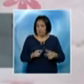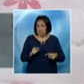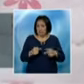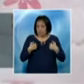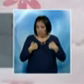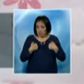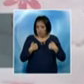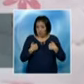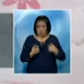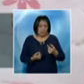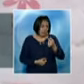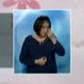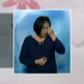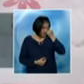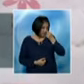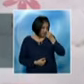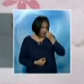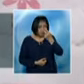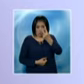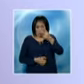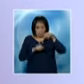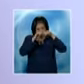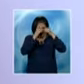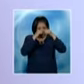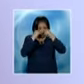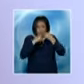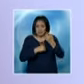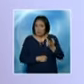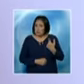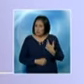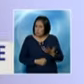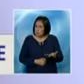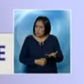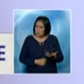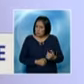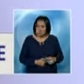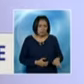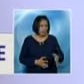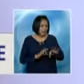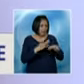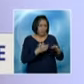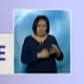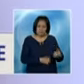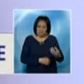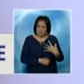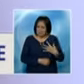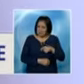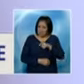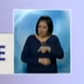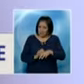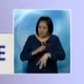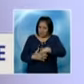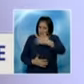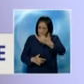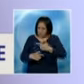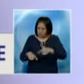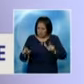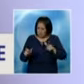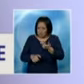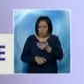tengo 2 fracturas en la nariz. Increíblemente, según la familia, fue liberado antes de las